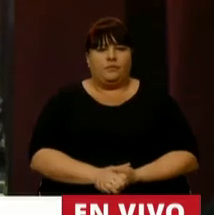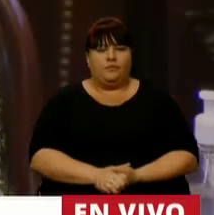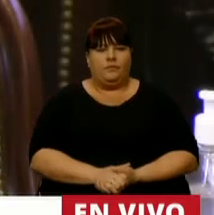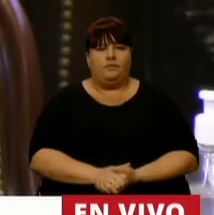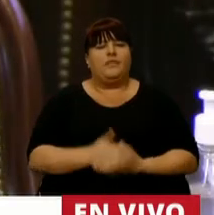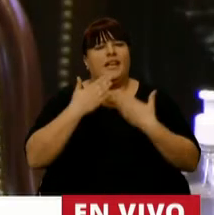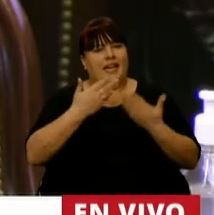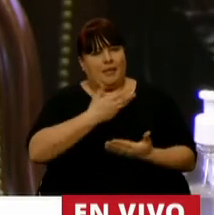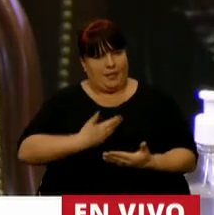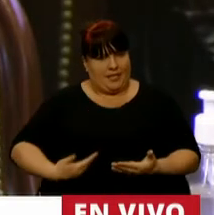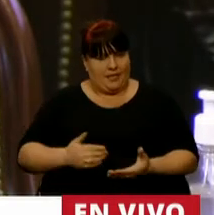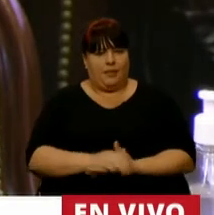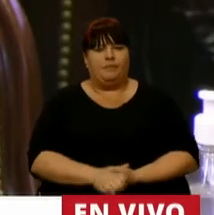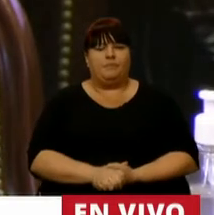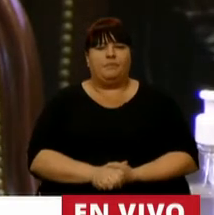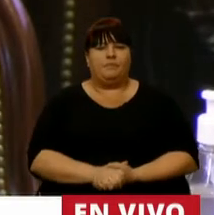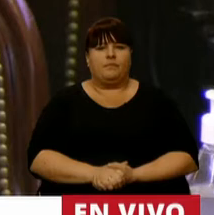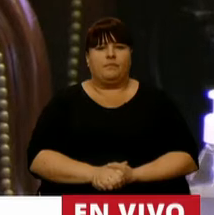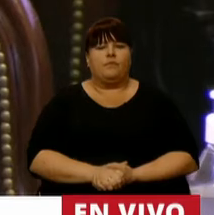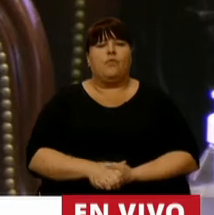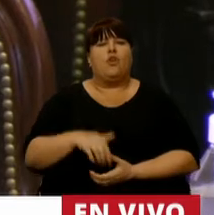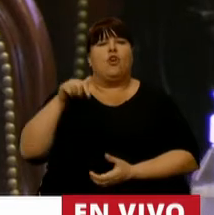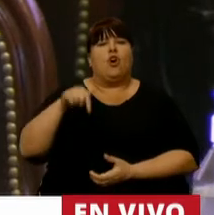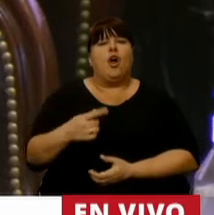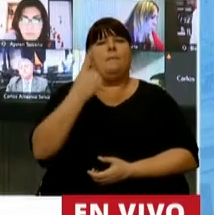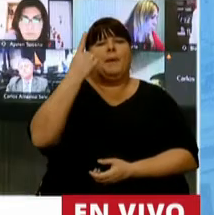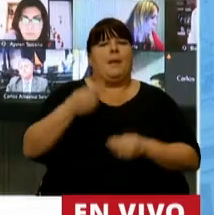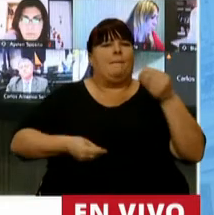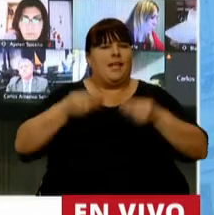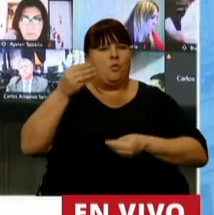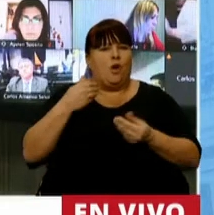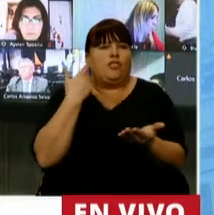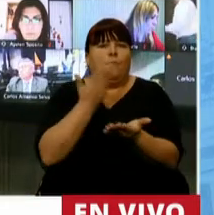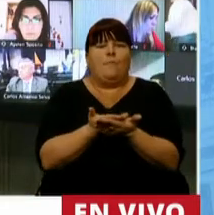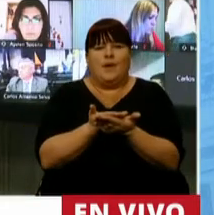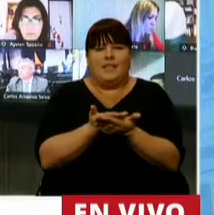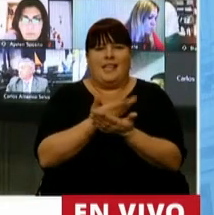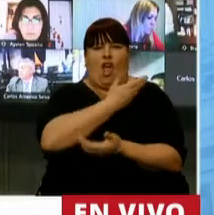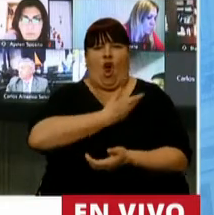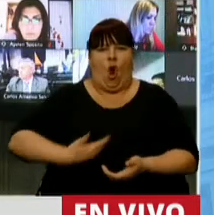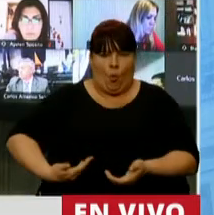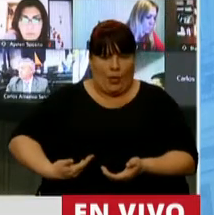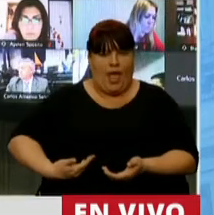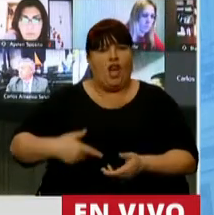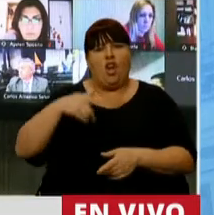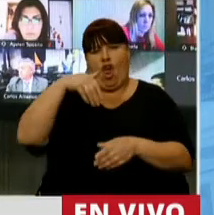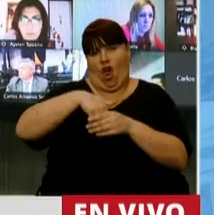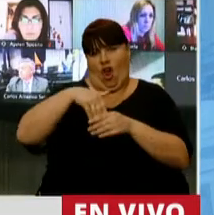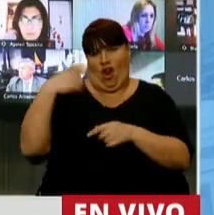Gracias, señor presidente. Hoy estamos tratando el primer presupuesto que envía el gobierno que ha sido